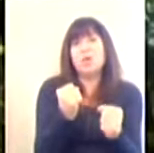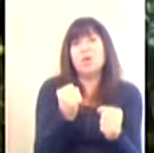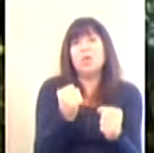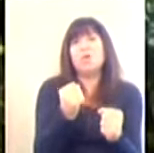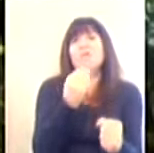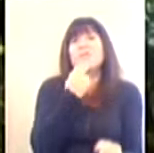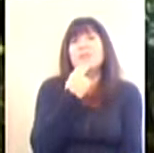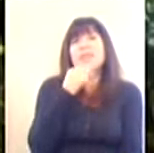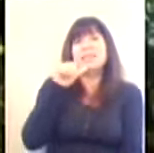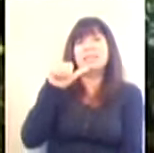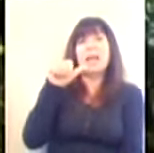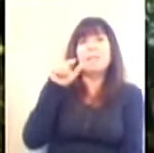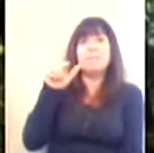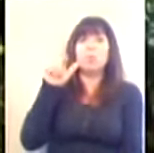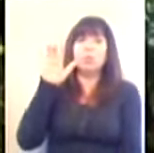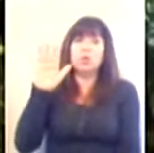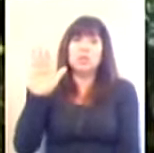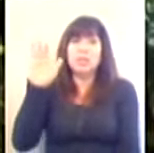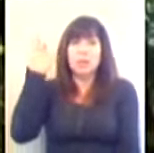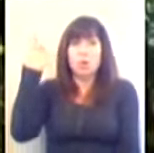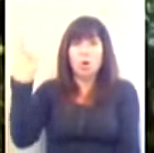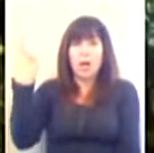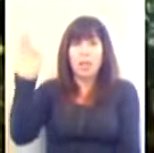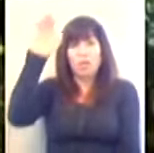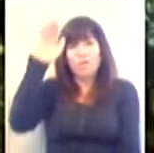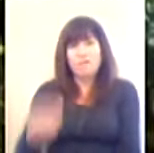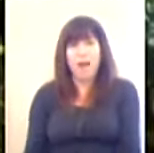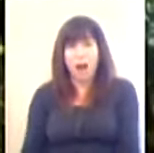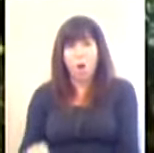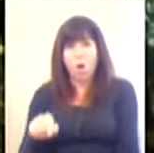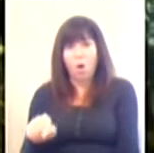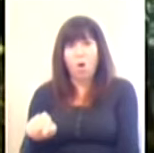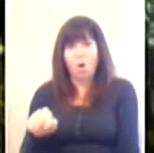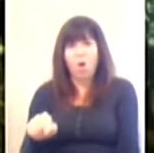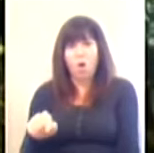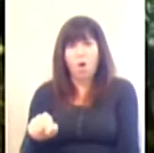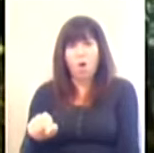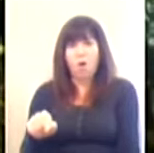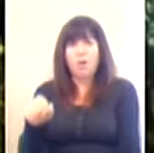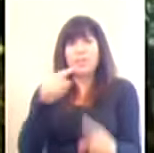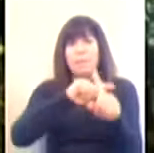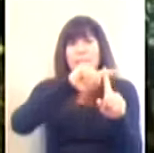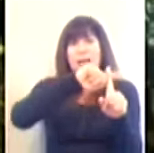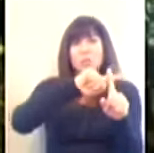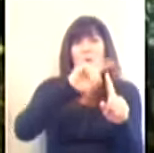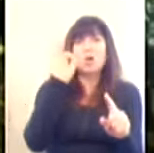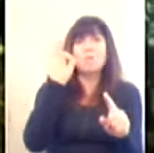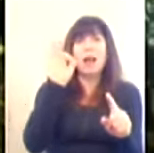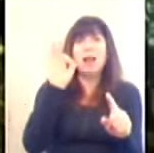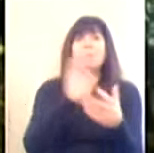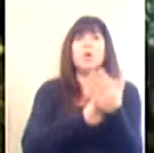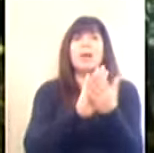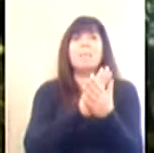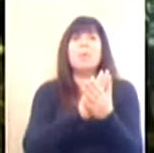6,5 grados bajo la temperatura de confort. Estamos hablando de que si es 21 grados la temperatura confort y